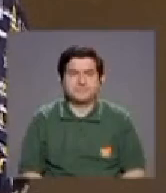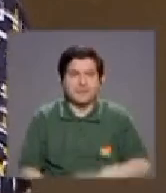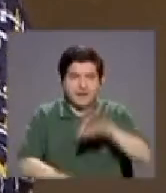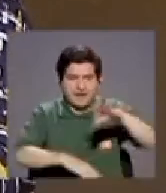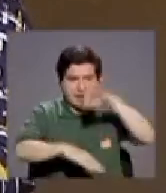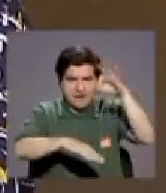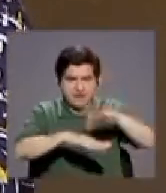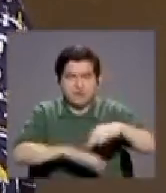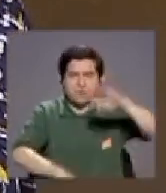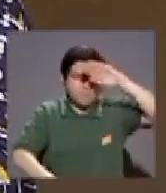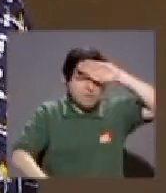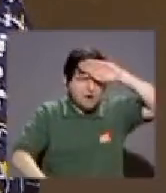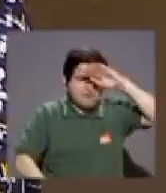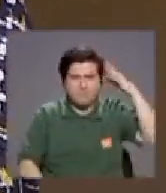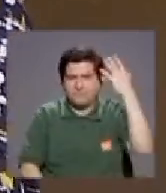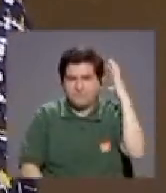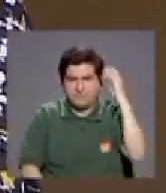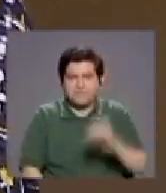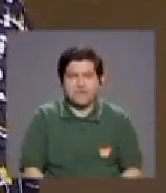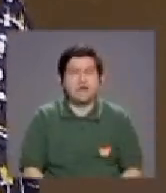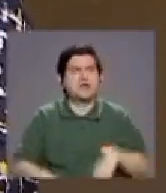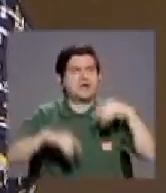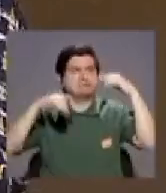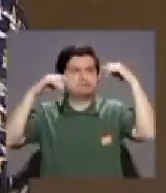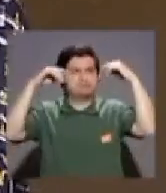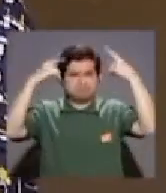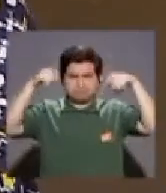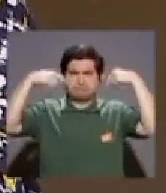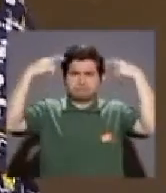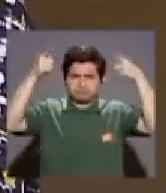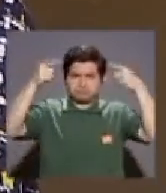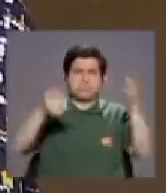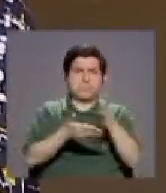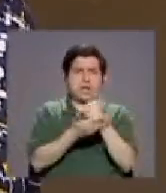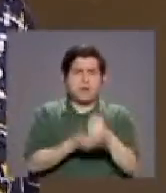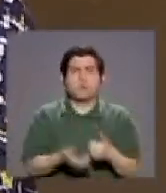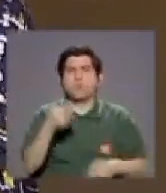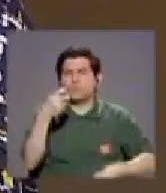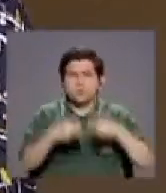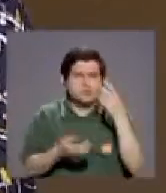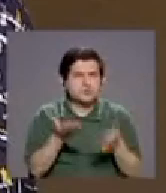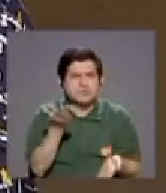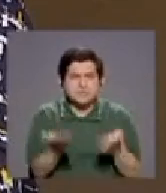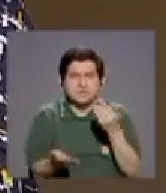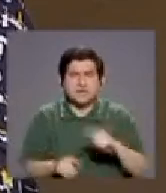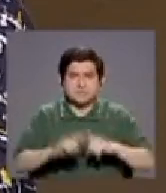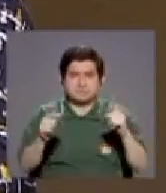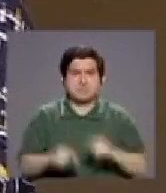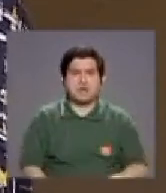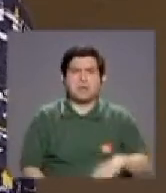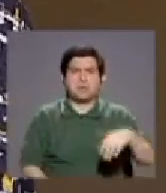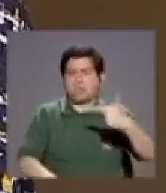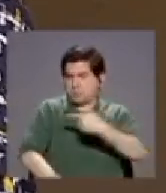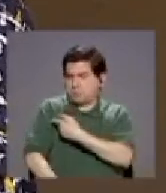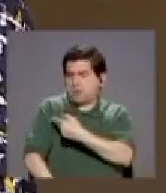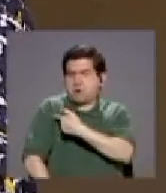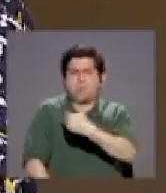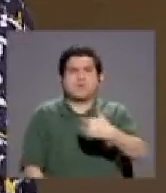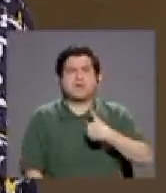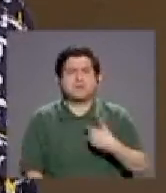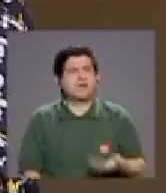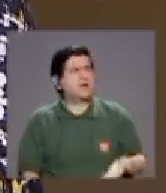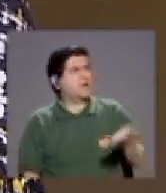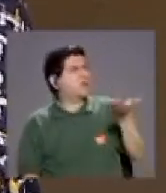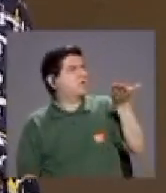la fiebre amarilla, digamos que es muy efectiva. Hay algunas que han dado algunos problemas, pero en general es una vacuna que la tenemos desde hace